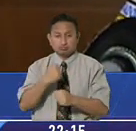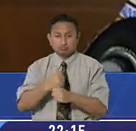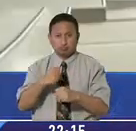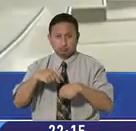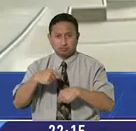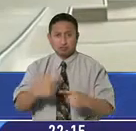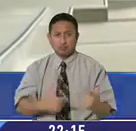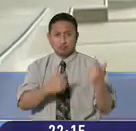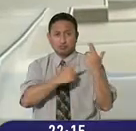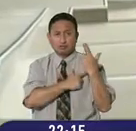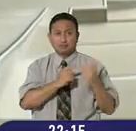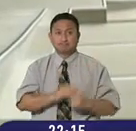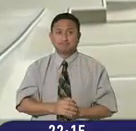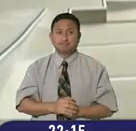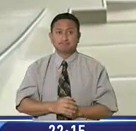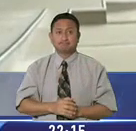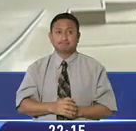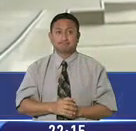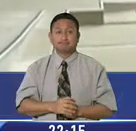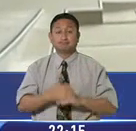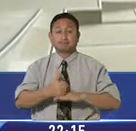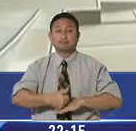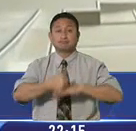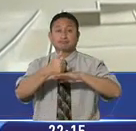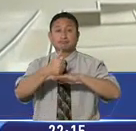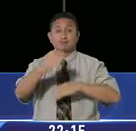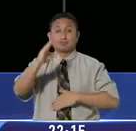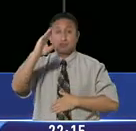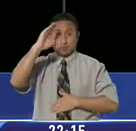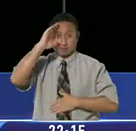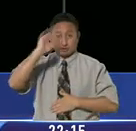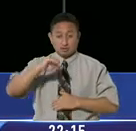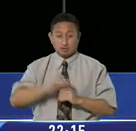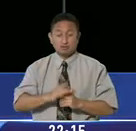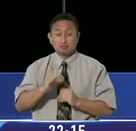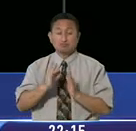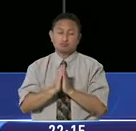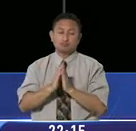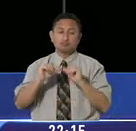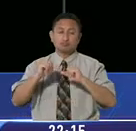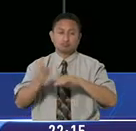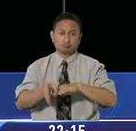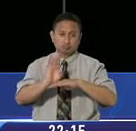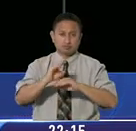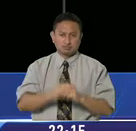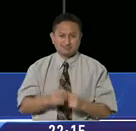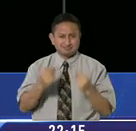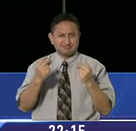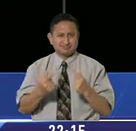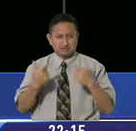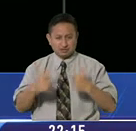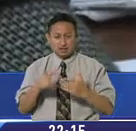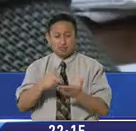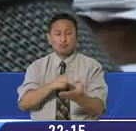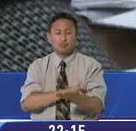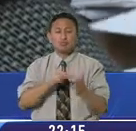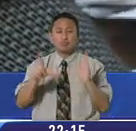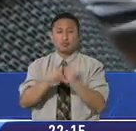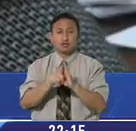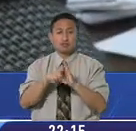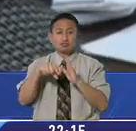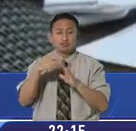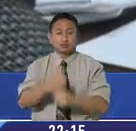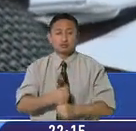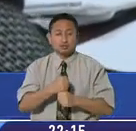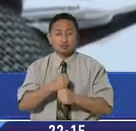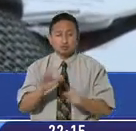con Fuerzas Armadas. El comandante de la Zona 8 también exhorta a la Asamblea Nacional a fin de que dé trámite inmediato al proyecto de ley para la